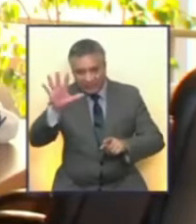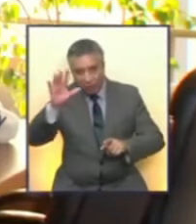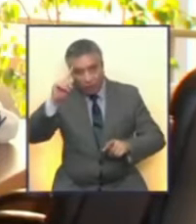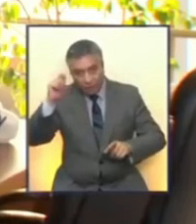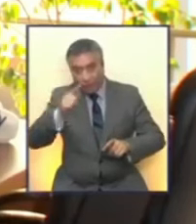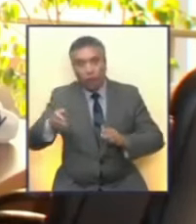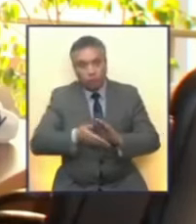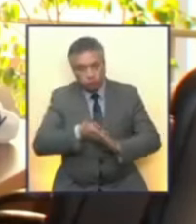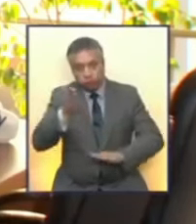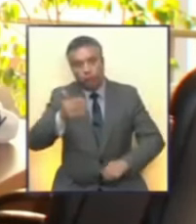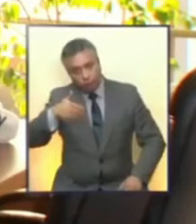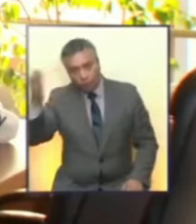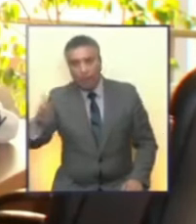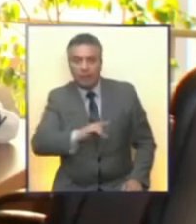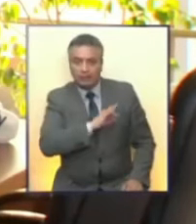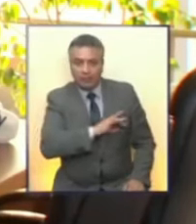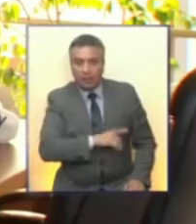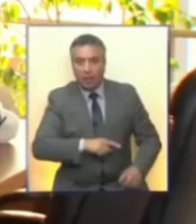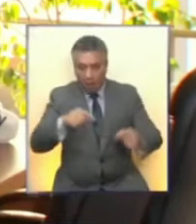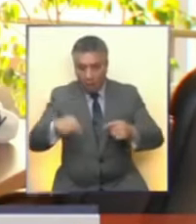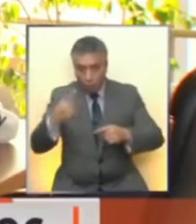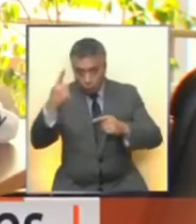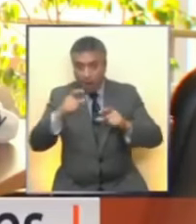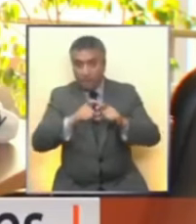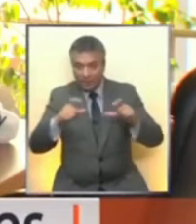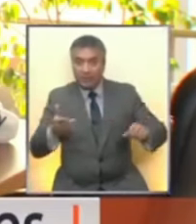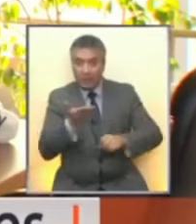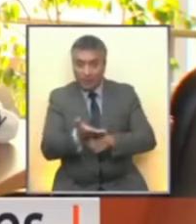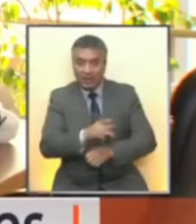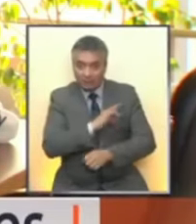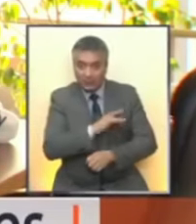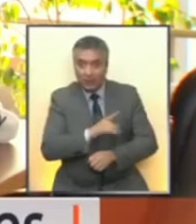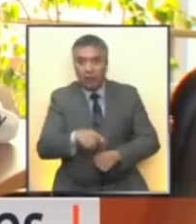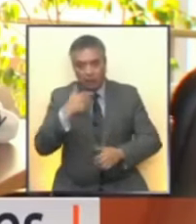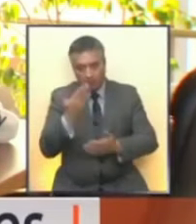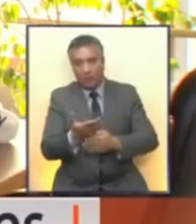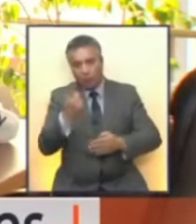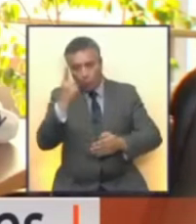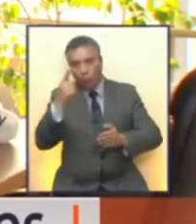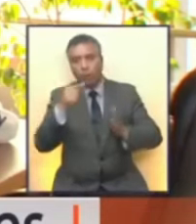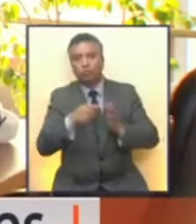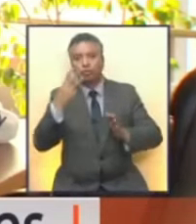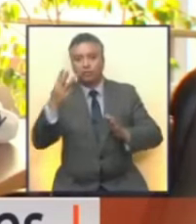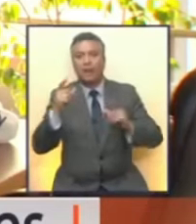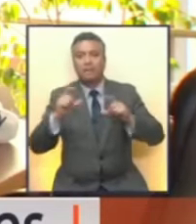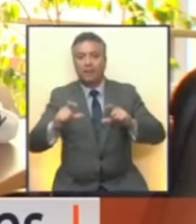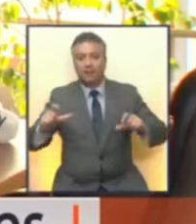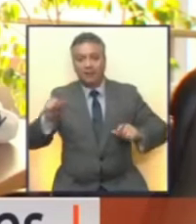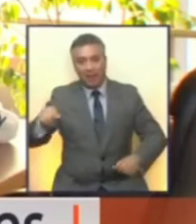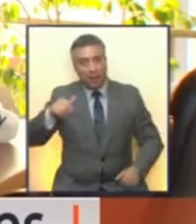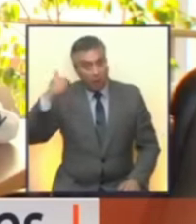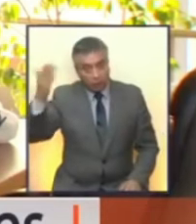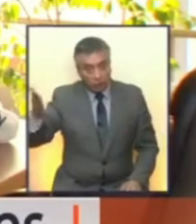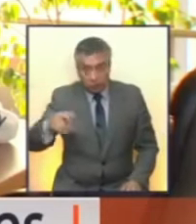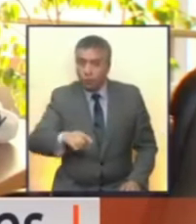Chile. Y hoy día, por una patente que se pide en Chile, se están pidiendo 1.3 patentes en el extranjero. ¡Wow! Lo que significa que los